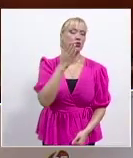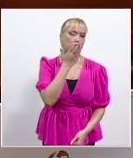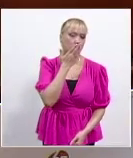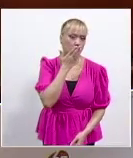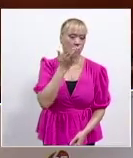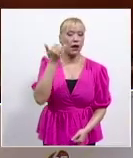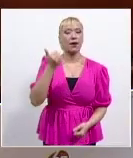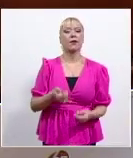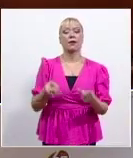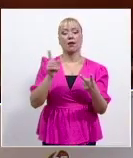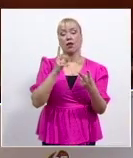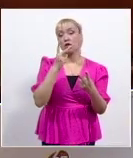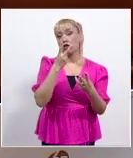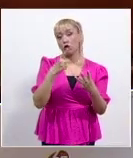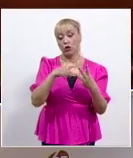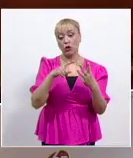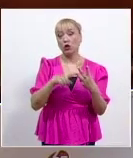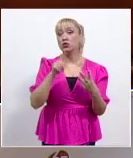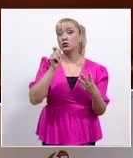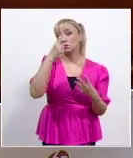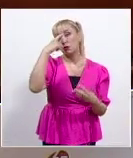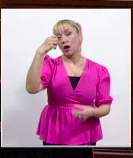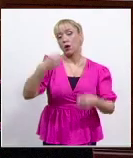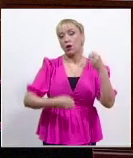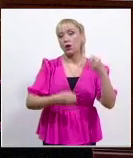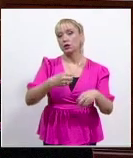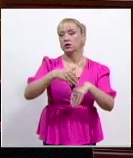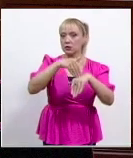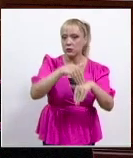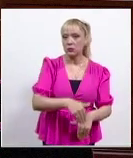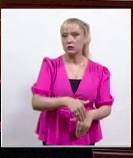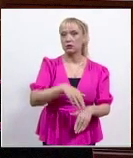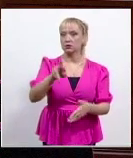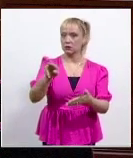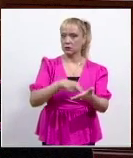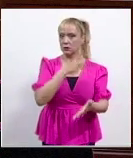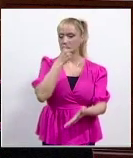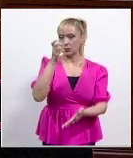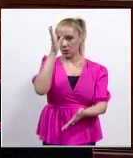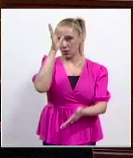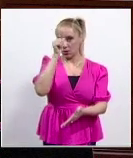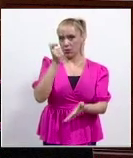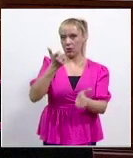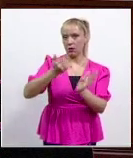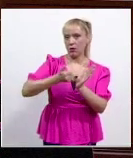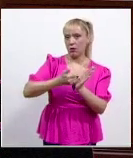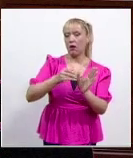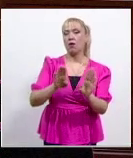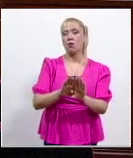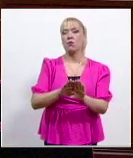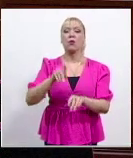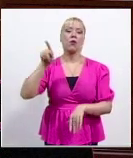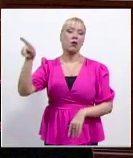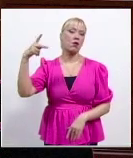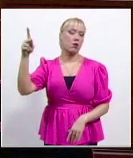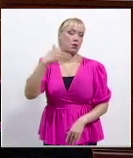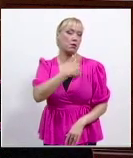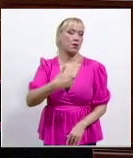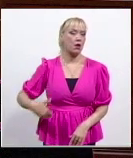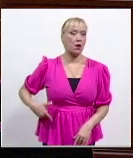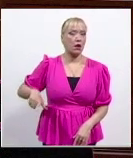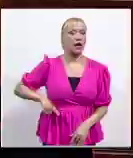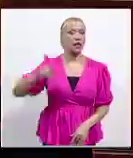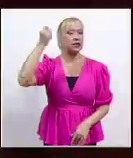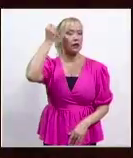tienen en lista 2 juicios sobre cumplimiento de los convenios de coordinación fiscal, recursos promovidos por el Poder Ejecutivo del Estado de